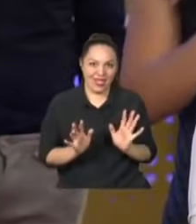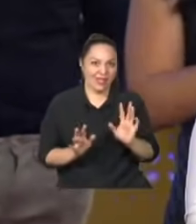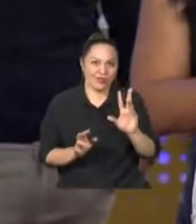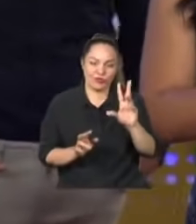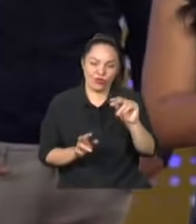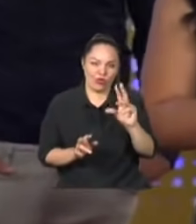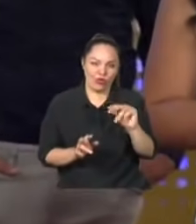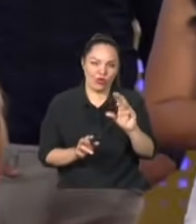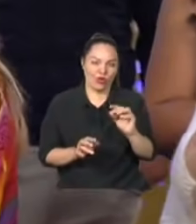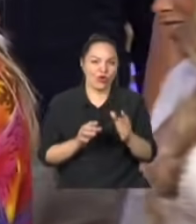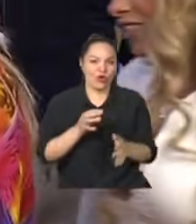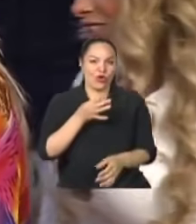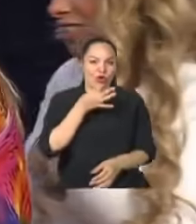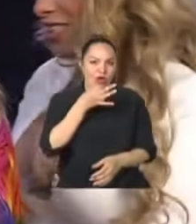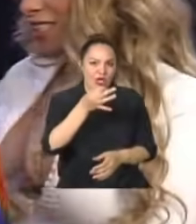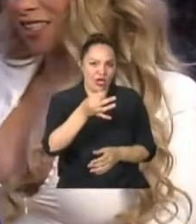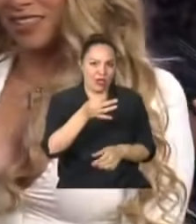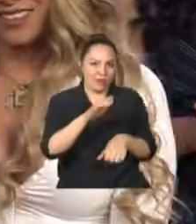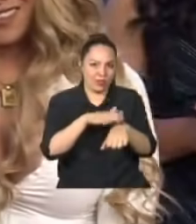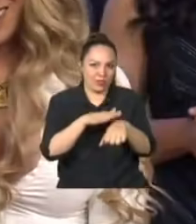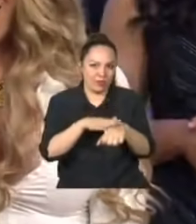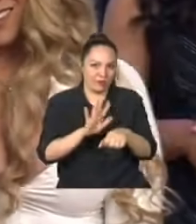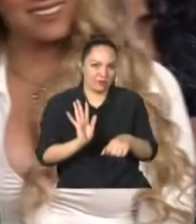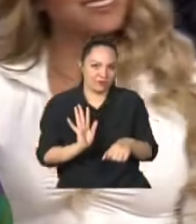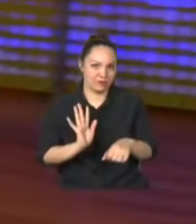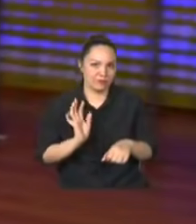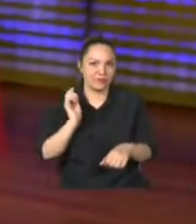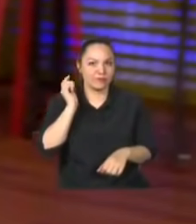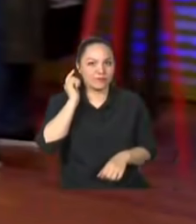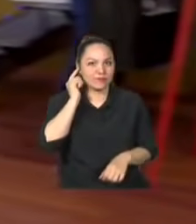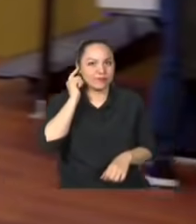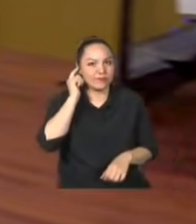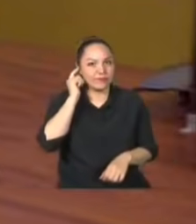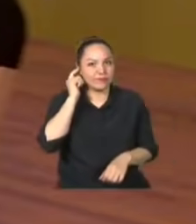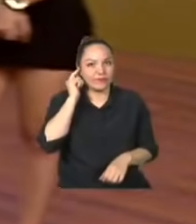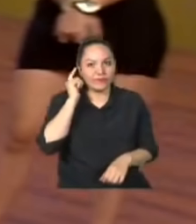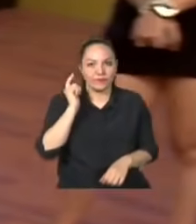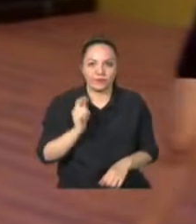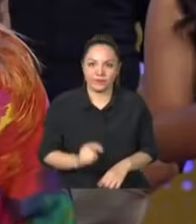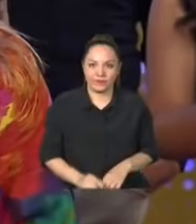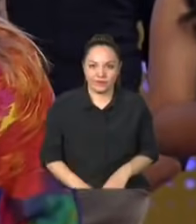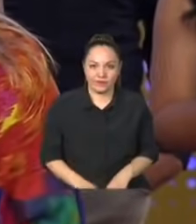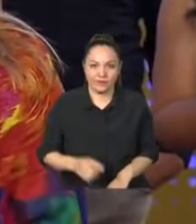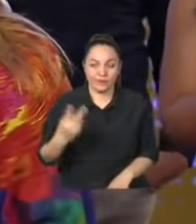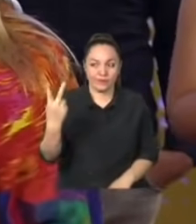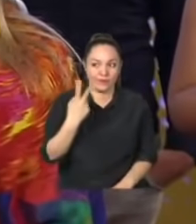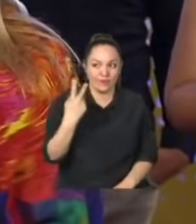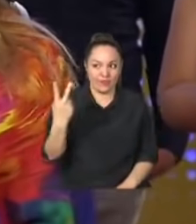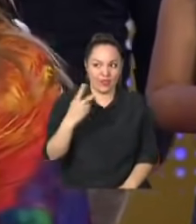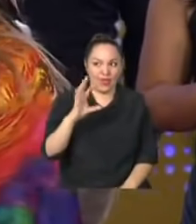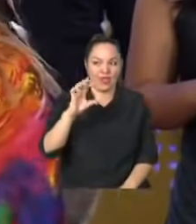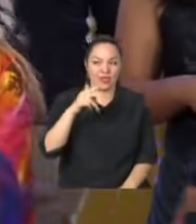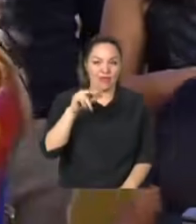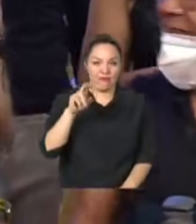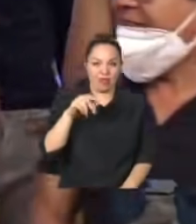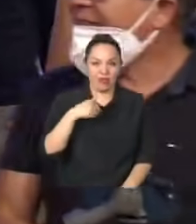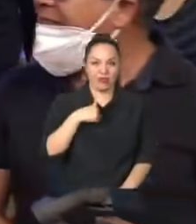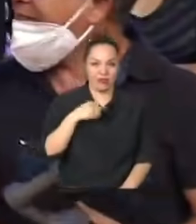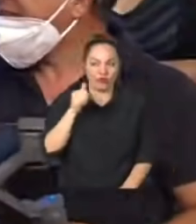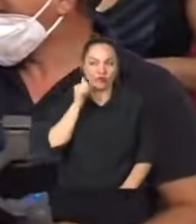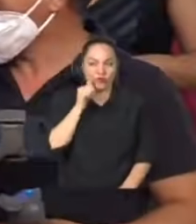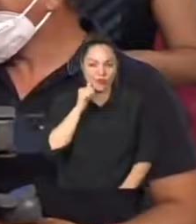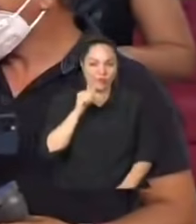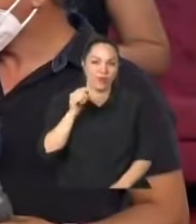a besar. Yo nomás una vez platiqué con él. Porque Chavana y él platican mucho. Y yo le he dicho yo que... En el